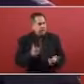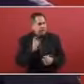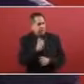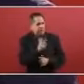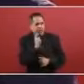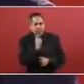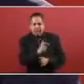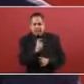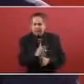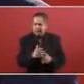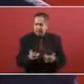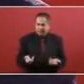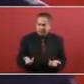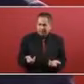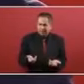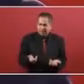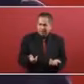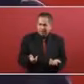sin